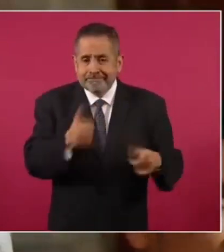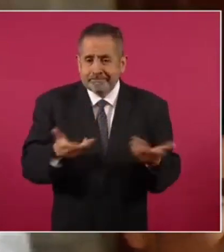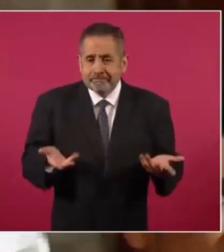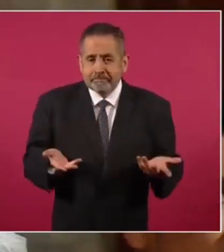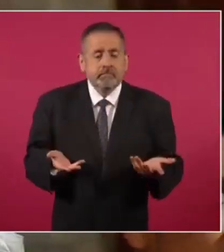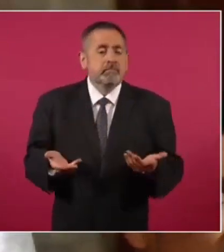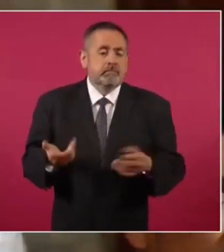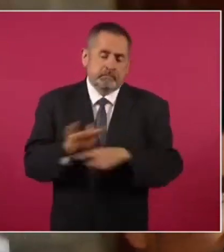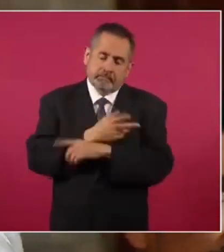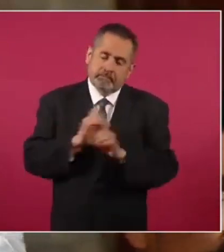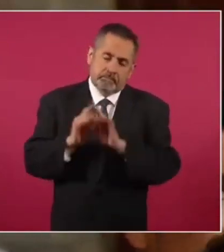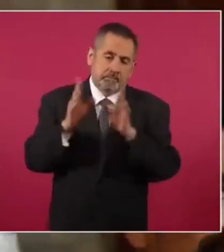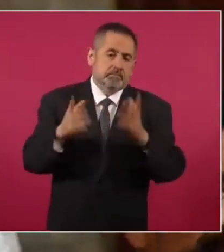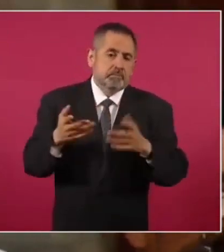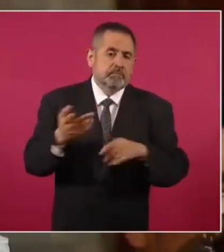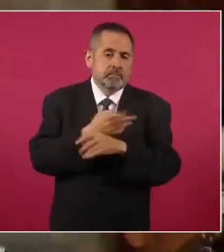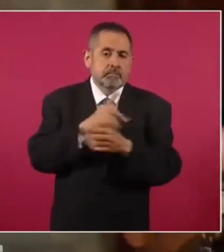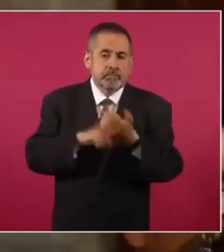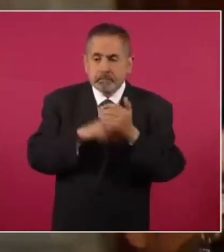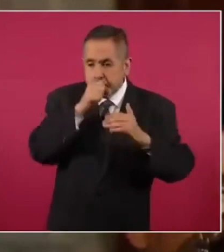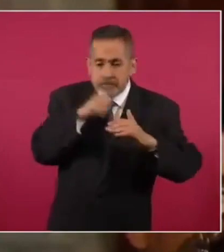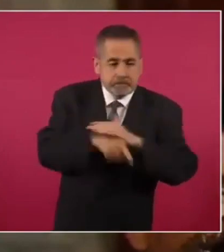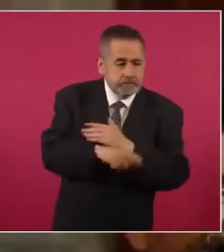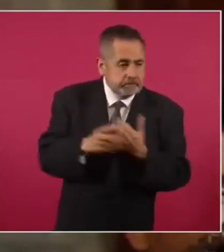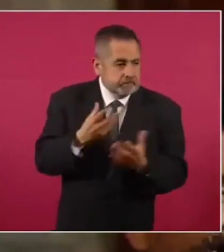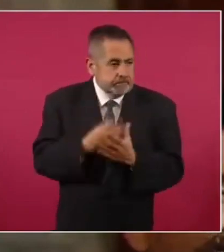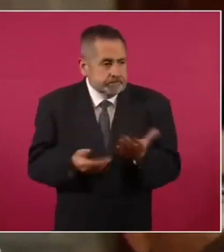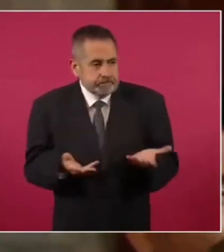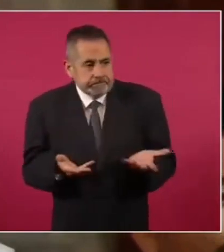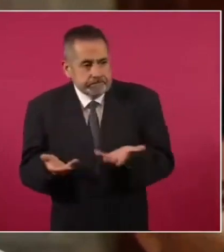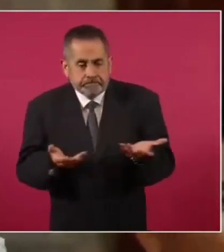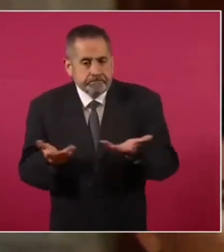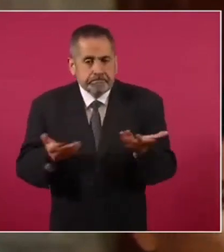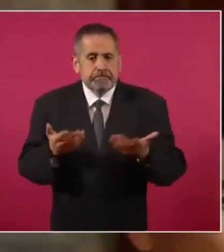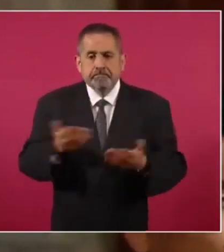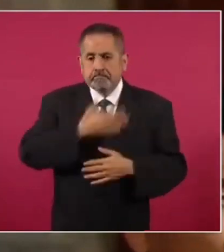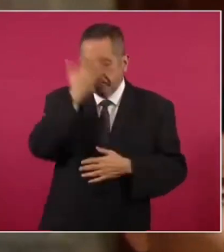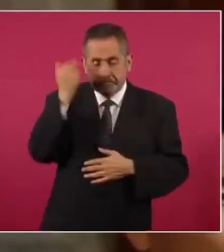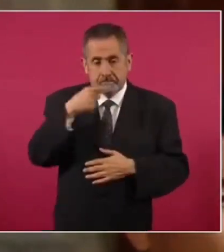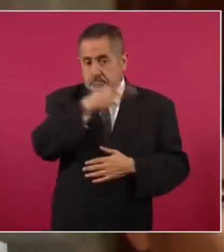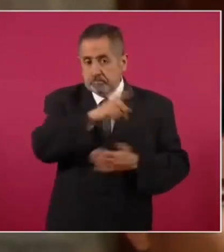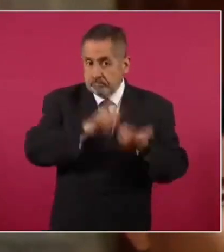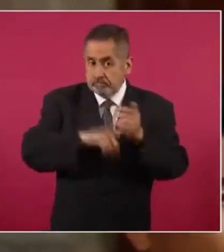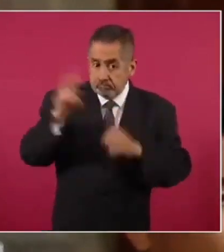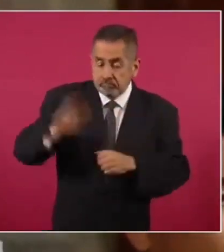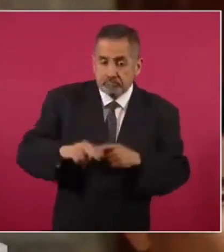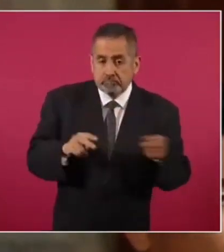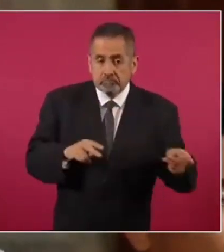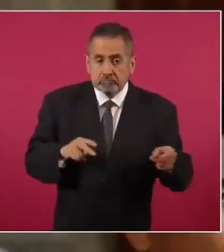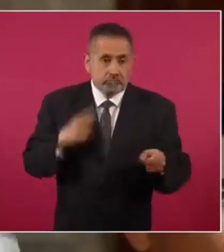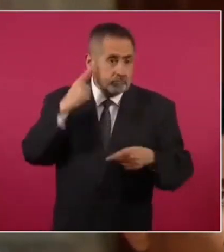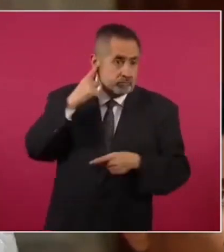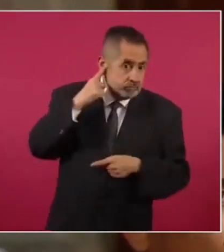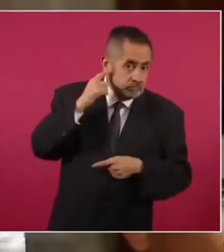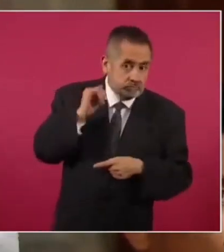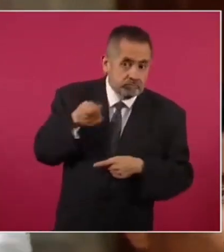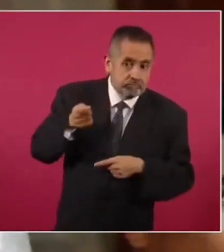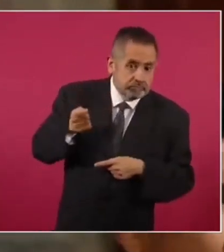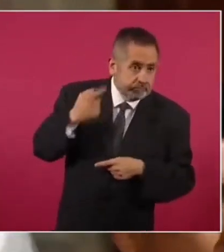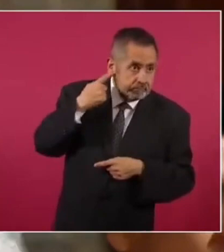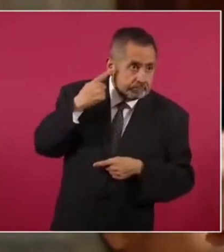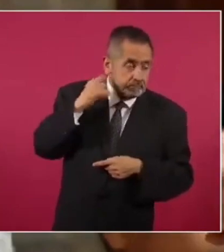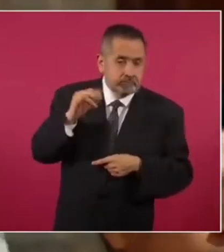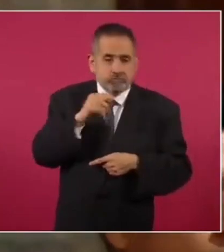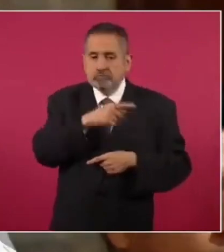grave suceso del que estas filtraciones no sabemos también, ¿no?, si realmente ellos escuchaban, no escuchaban, pero